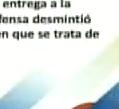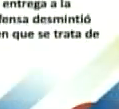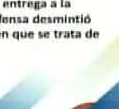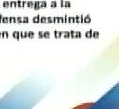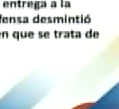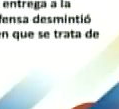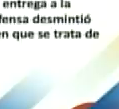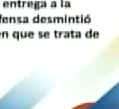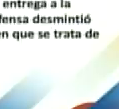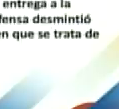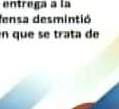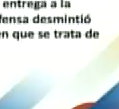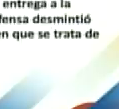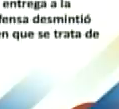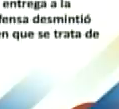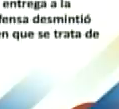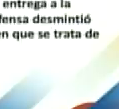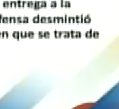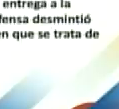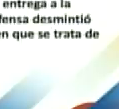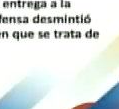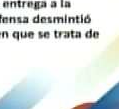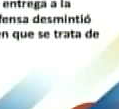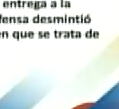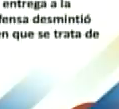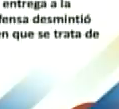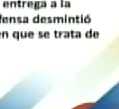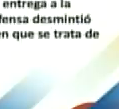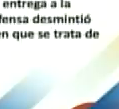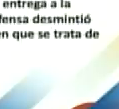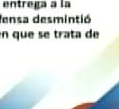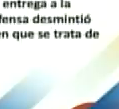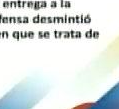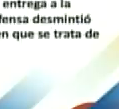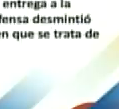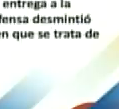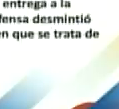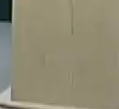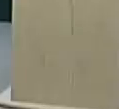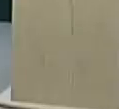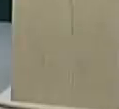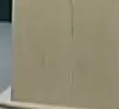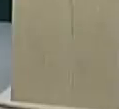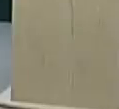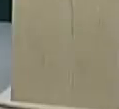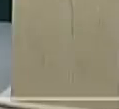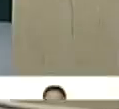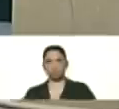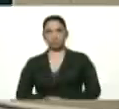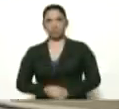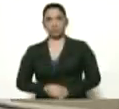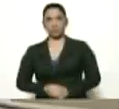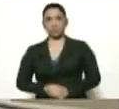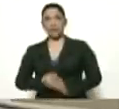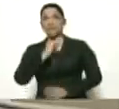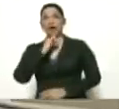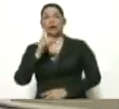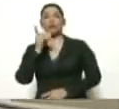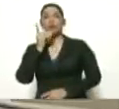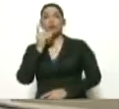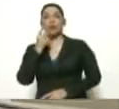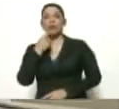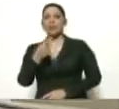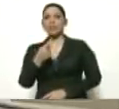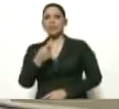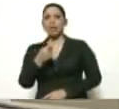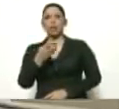libertad porque no fue extraditado a los estados unidos de norteamérica incluso si verdú que dice ofrecemos